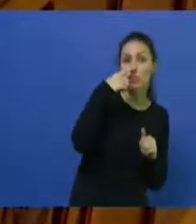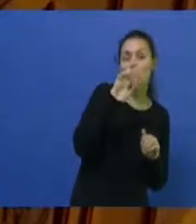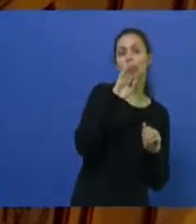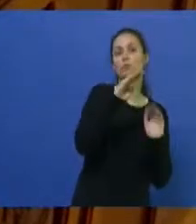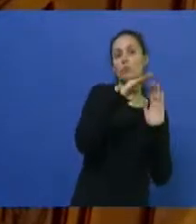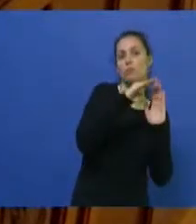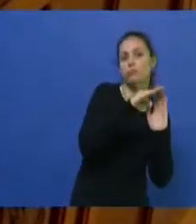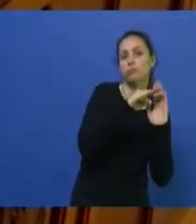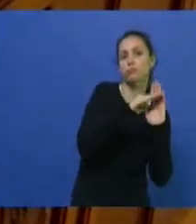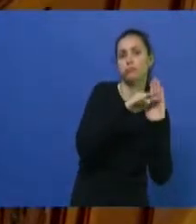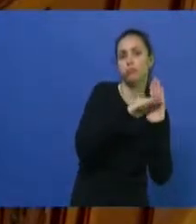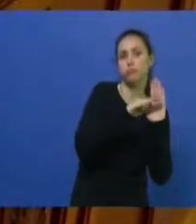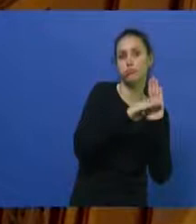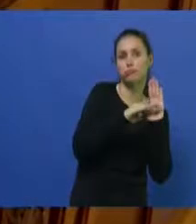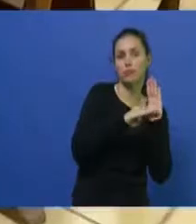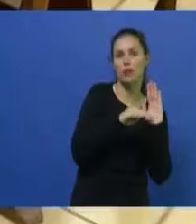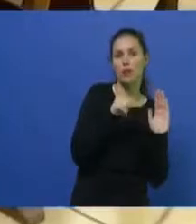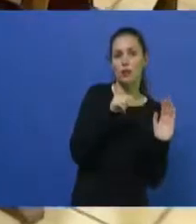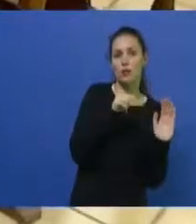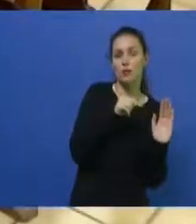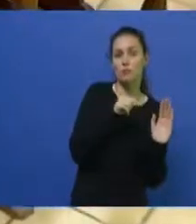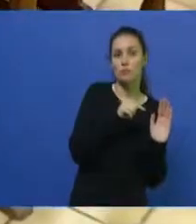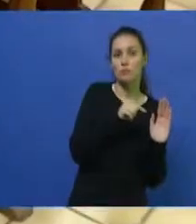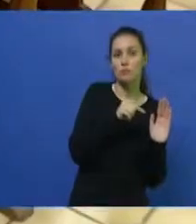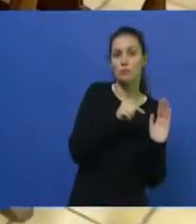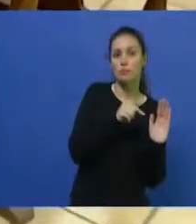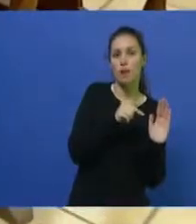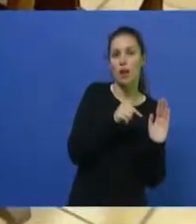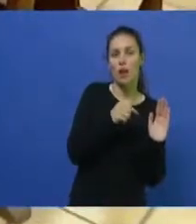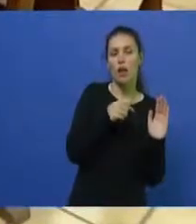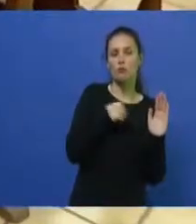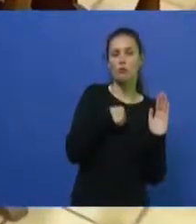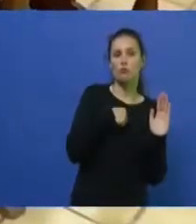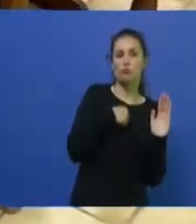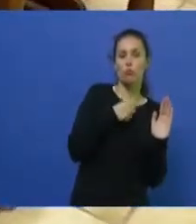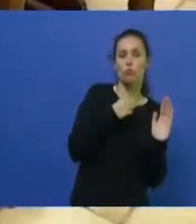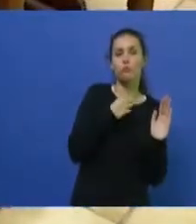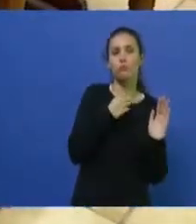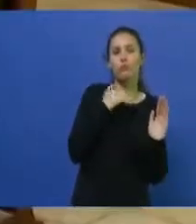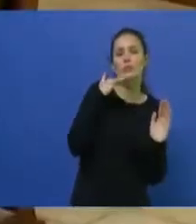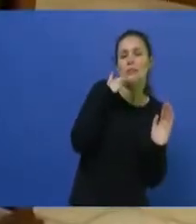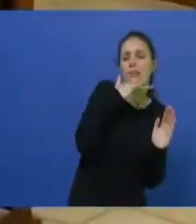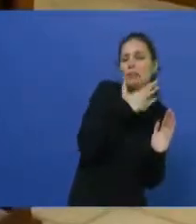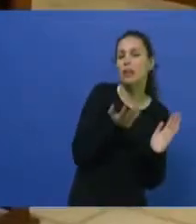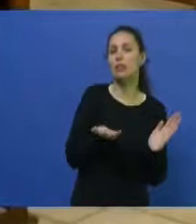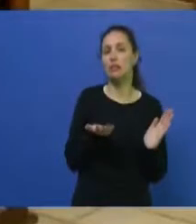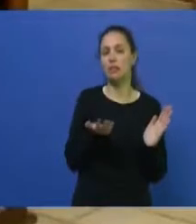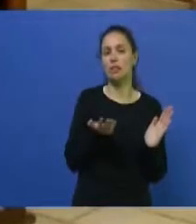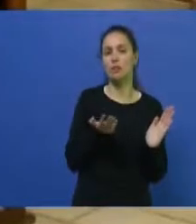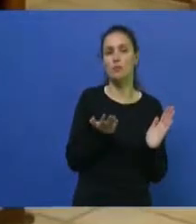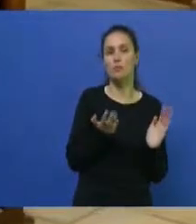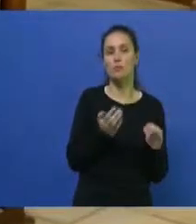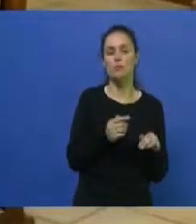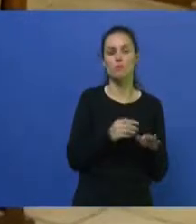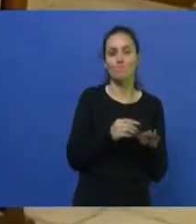hacer un registro al cual no lo tengo muy en claro porque esto es reciente, estamos hablando que terminó alrededor de las 4 o 5